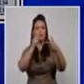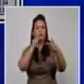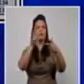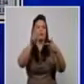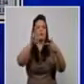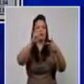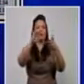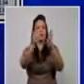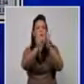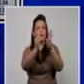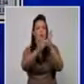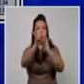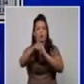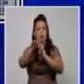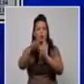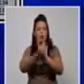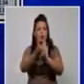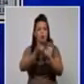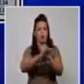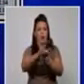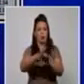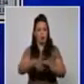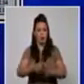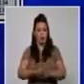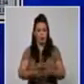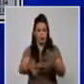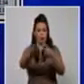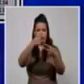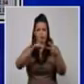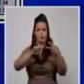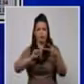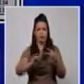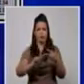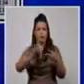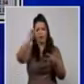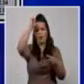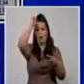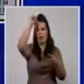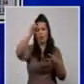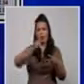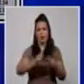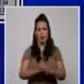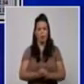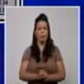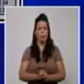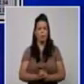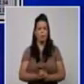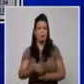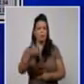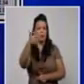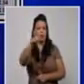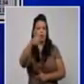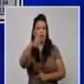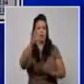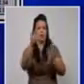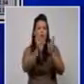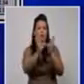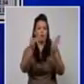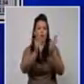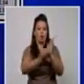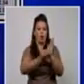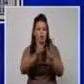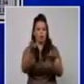casos confirmados. En segundo lugar, India, con más de 10 millones de casos